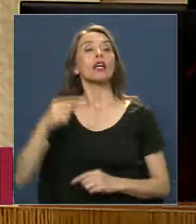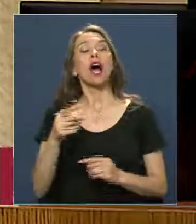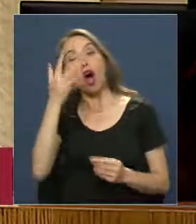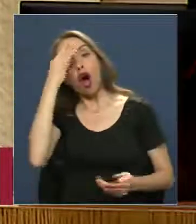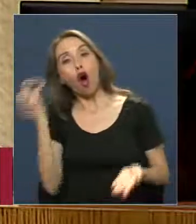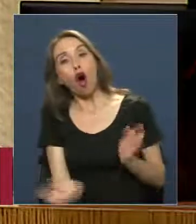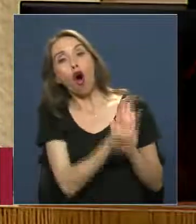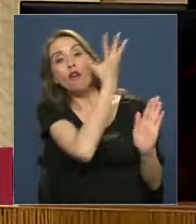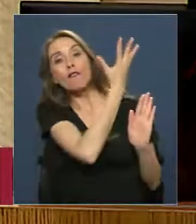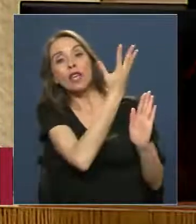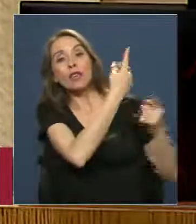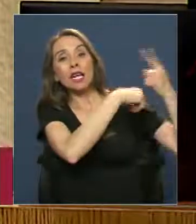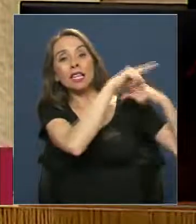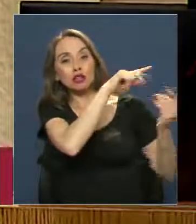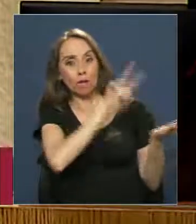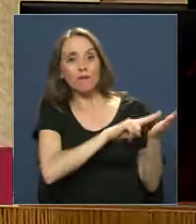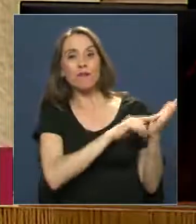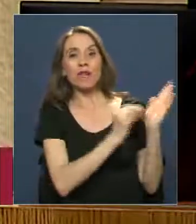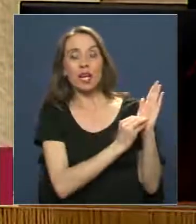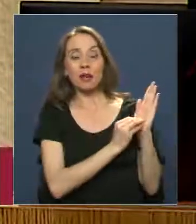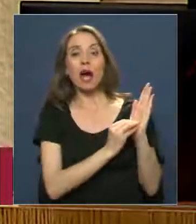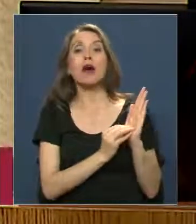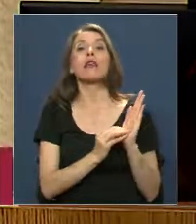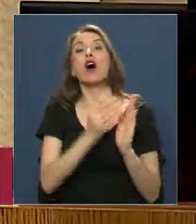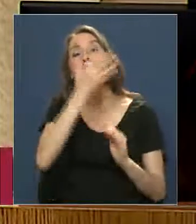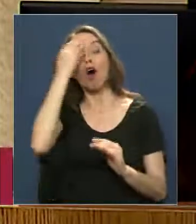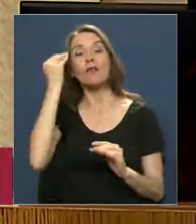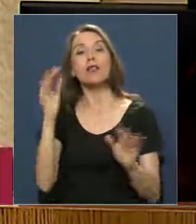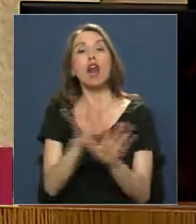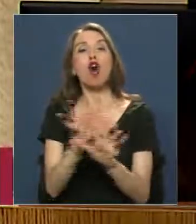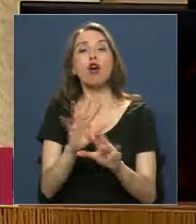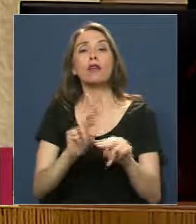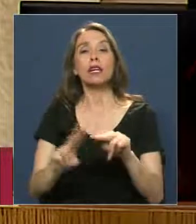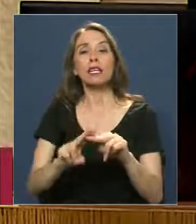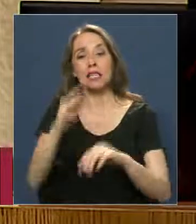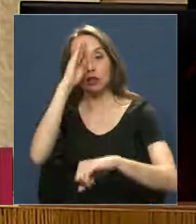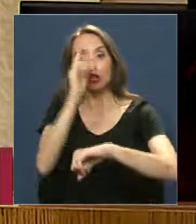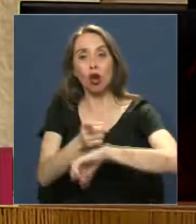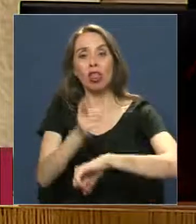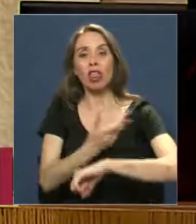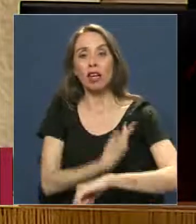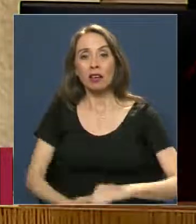justificar las atrocidades de la dictadura por el contexto.